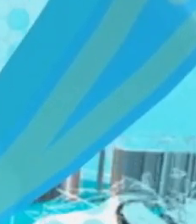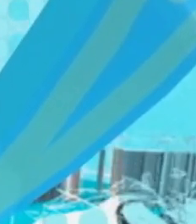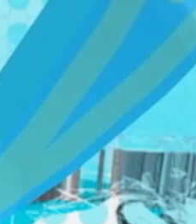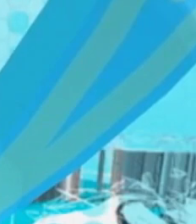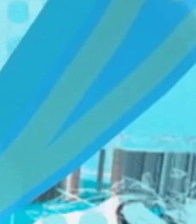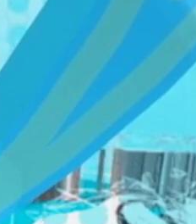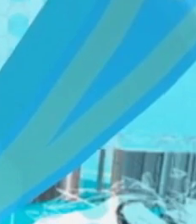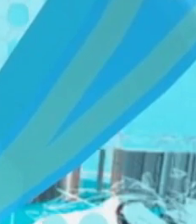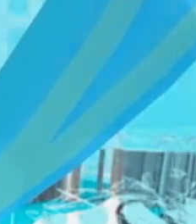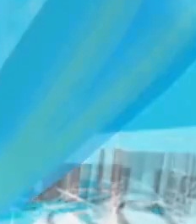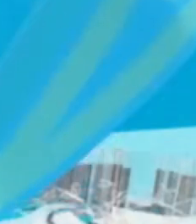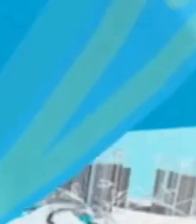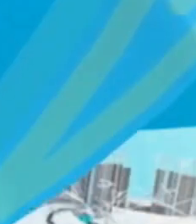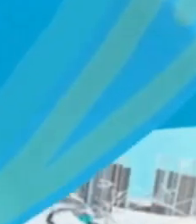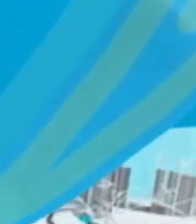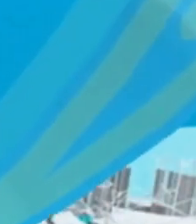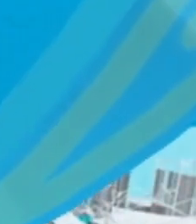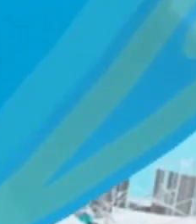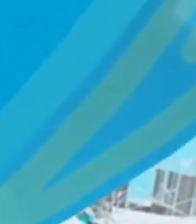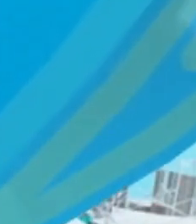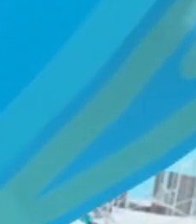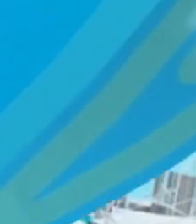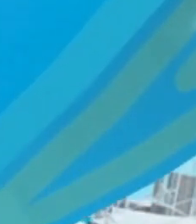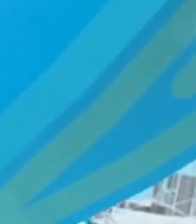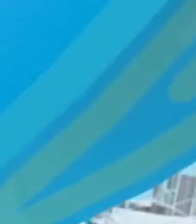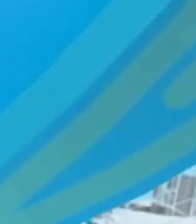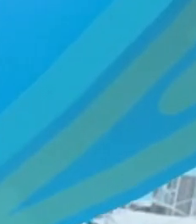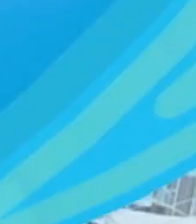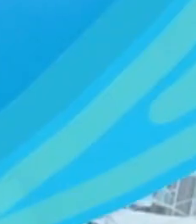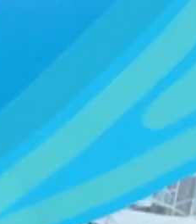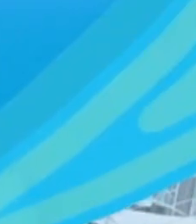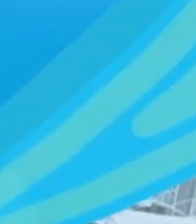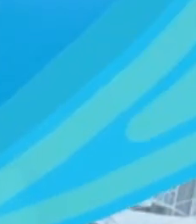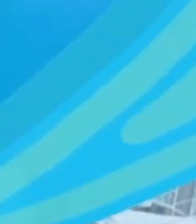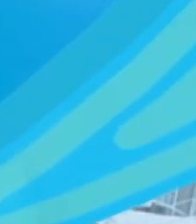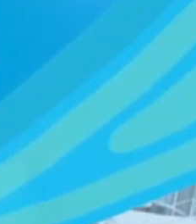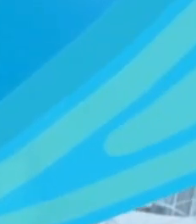Banco Popular presenta El Tipo de Cambio.